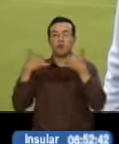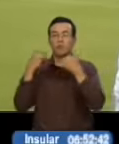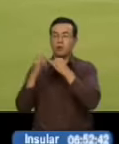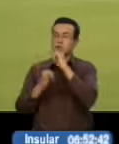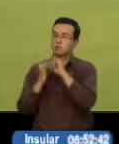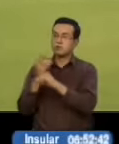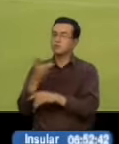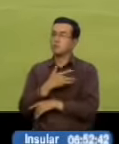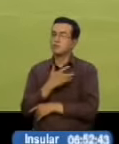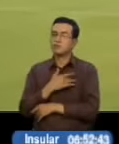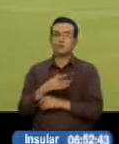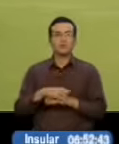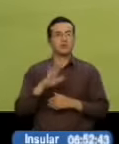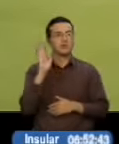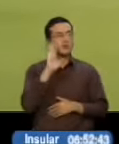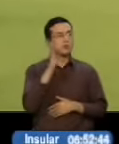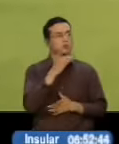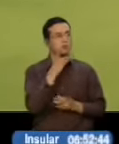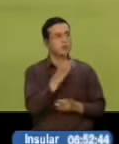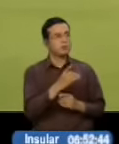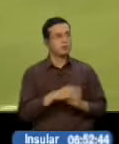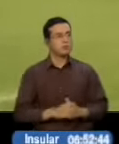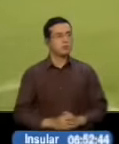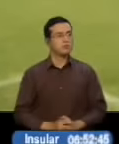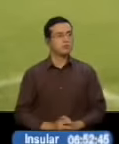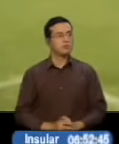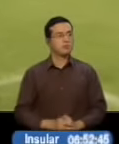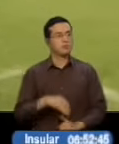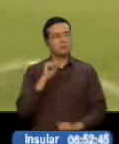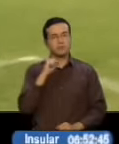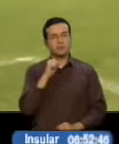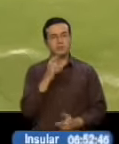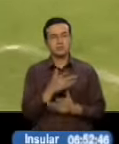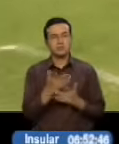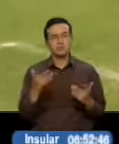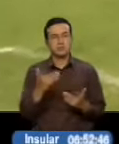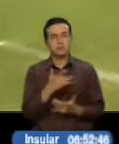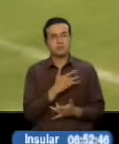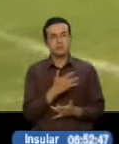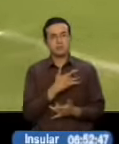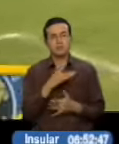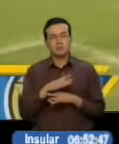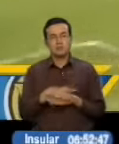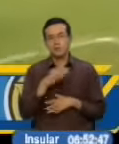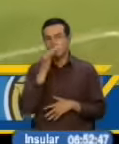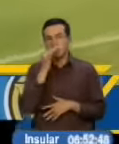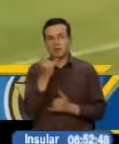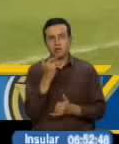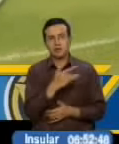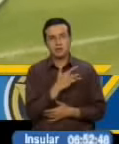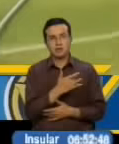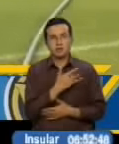ahora? Hola, un gusto. Sí, bueno, más bien uno cuando está en esta realidad